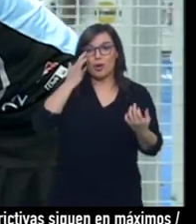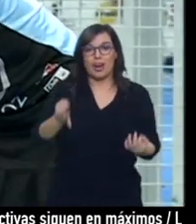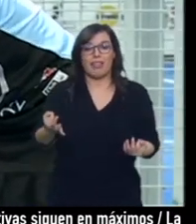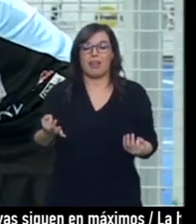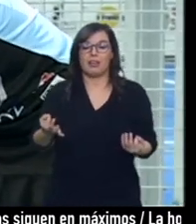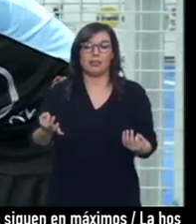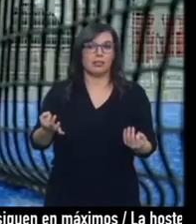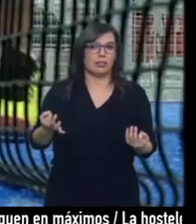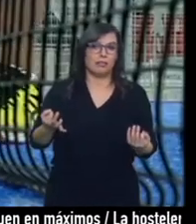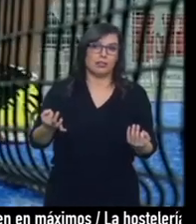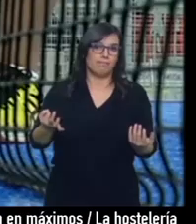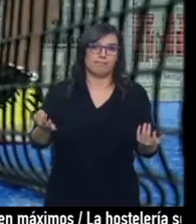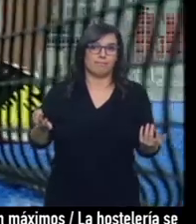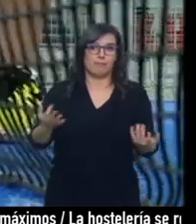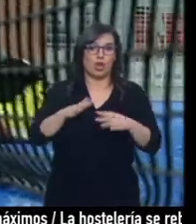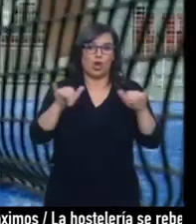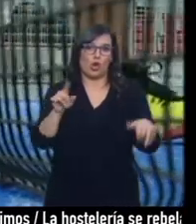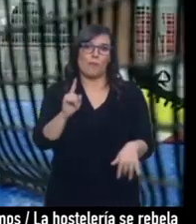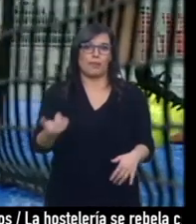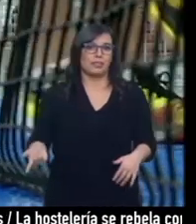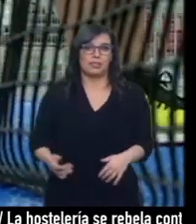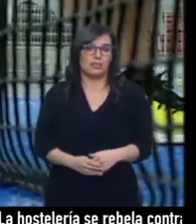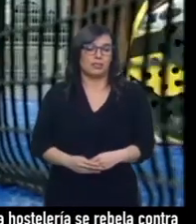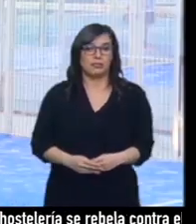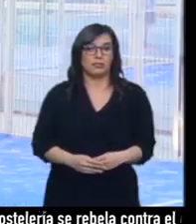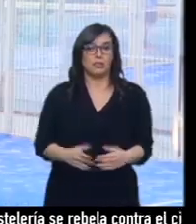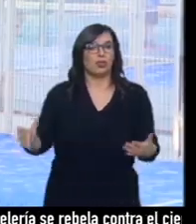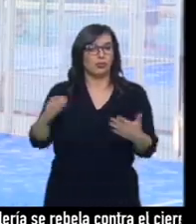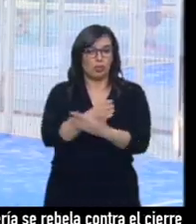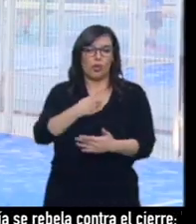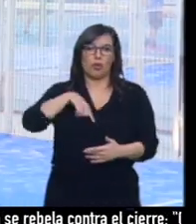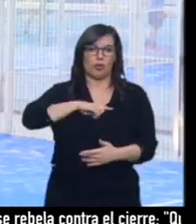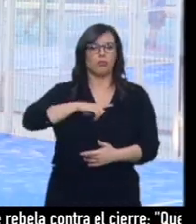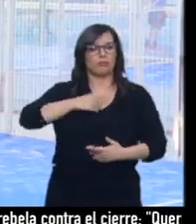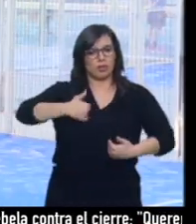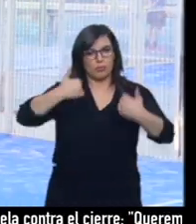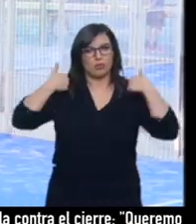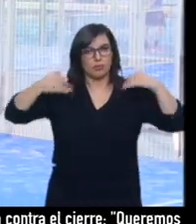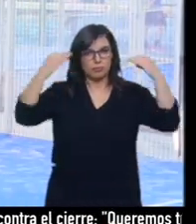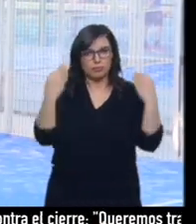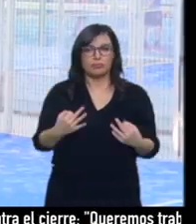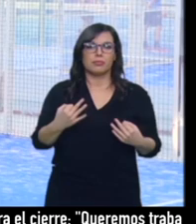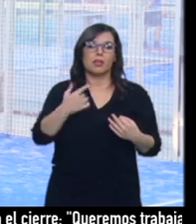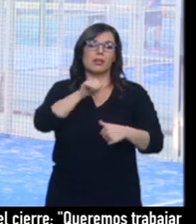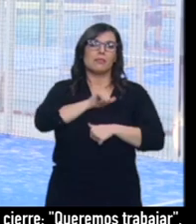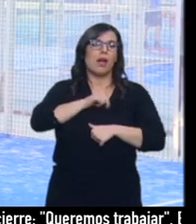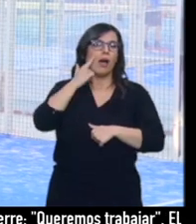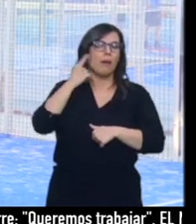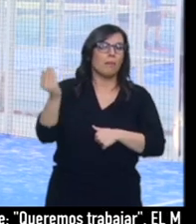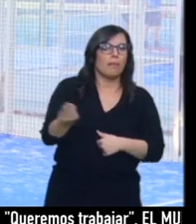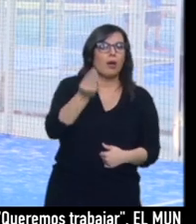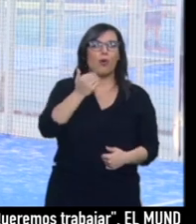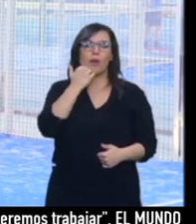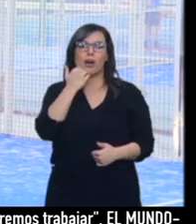realmente no nos compensa. Vamos a ser todos consecuentes y vamos a esperar a que todo esto un poco pase